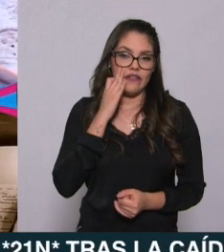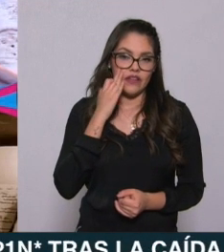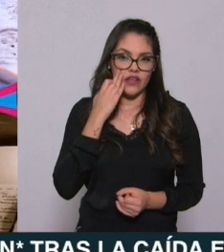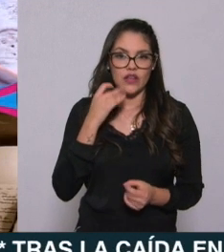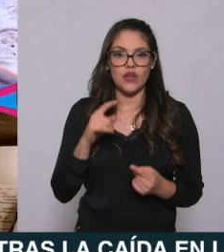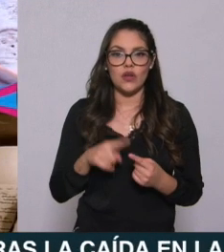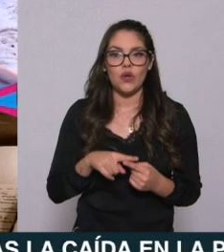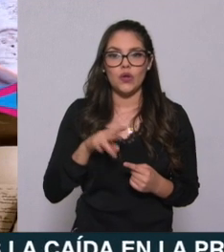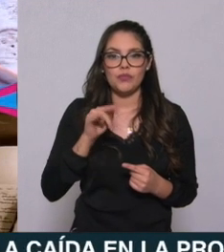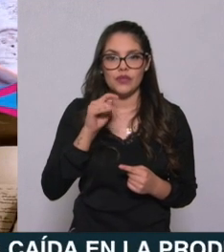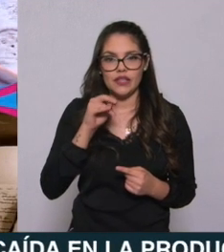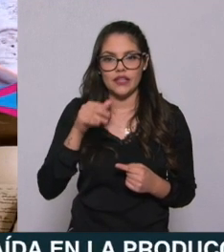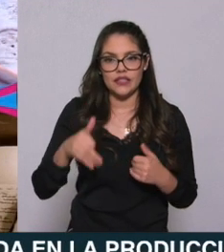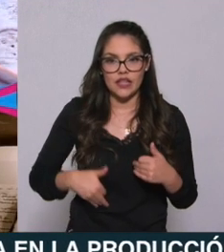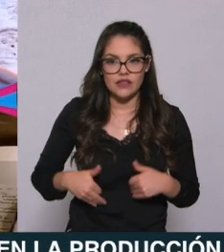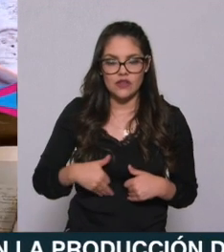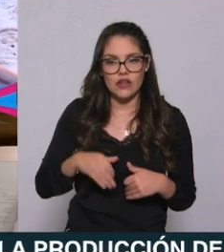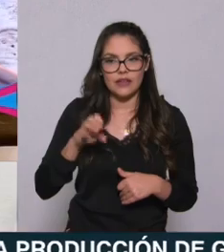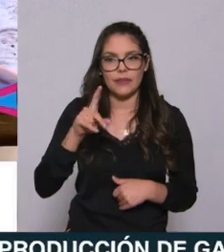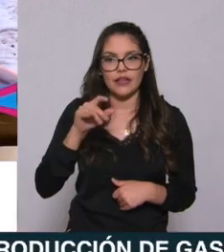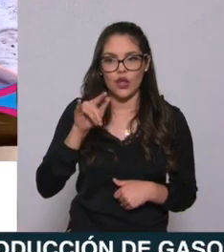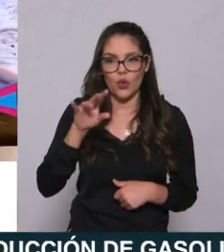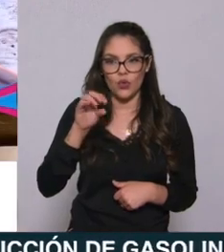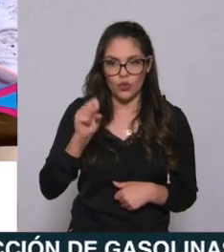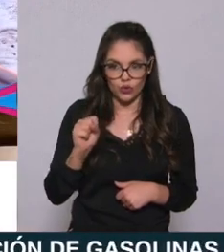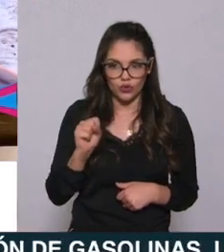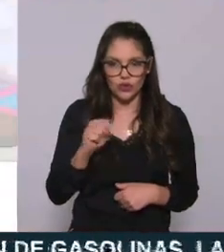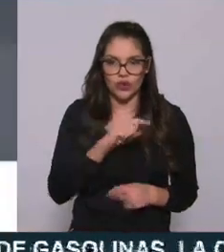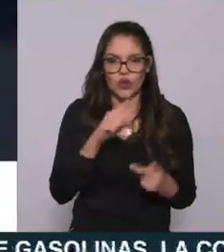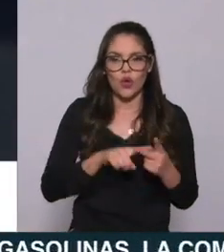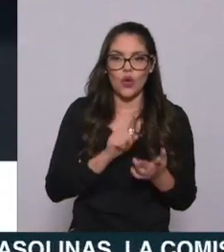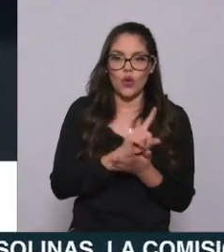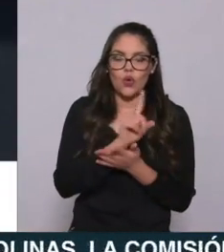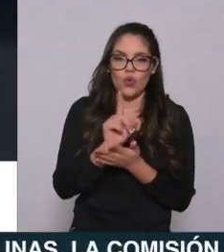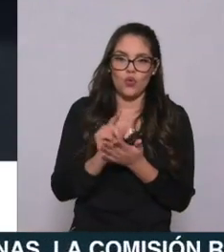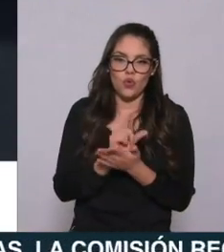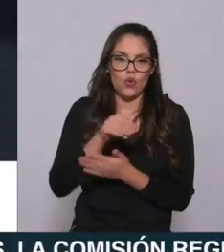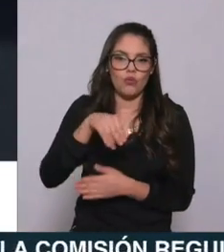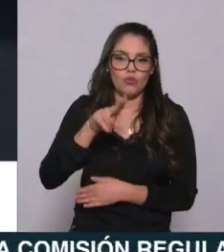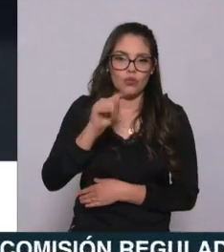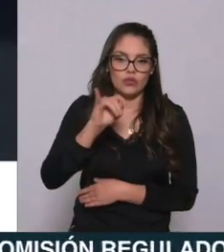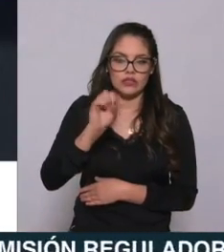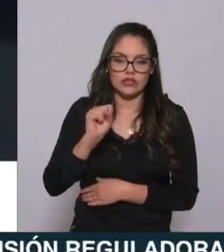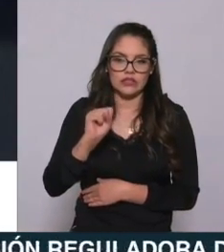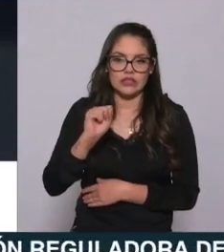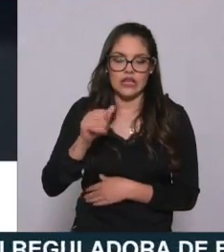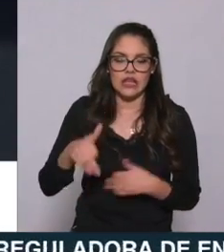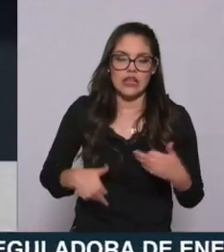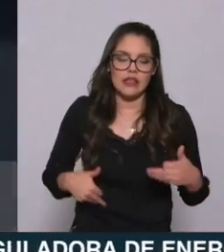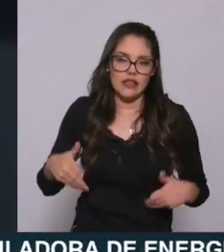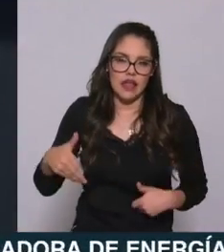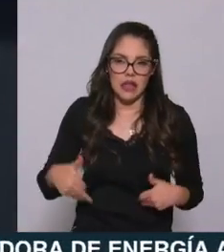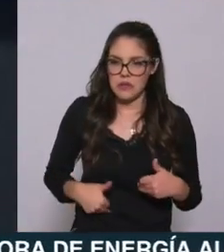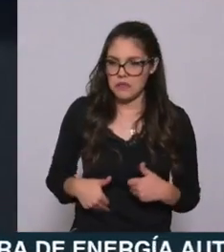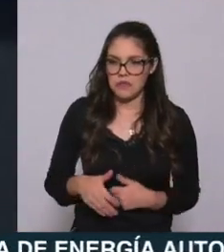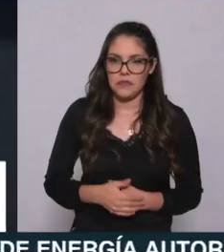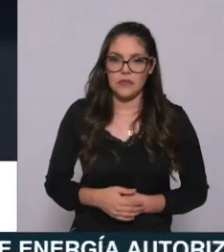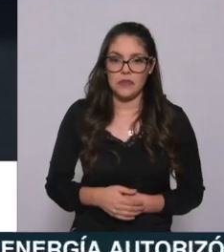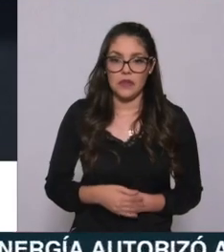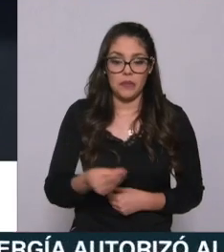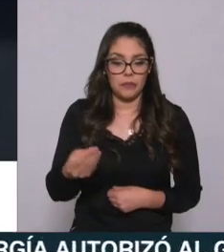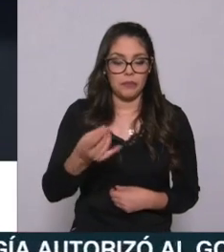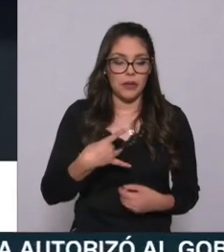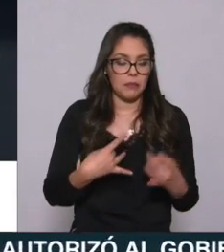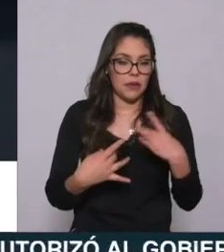Mutis Teatro y Espectáculos y en Twitter e Instagram estamos como Mutis Teatro, tal cual. Las carpetas las recibimos en